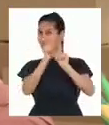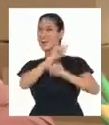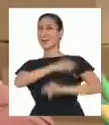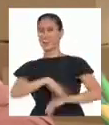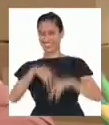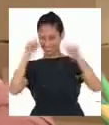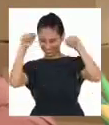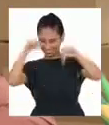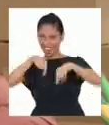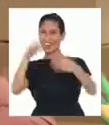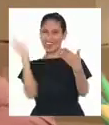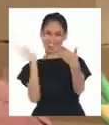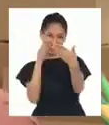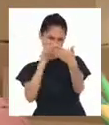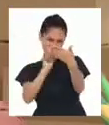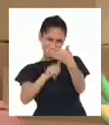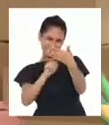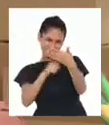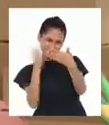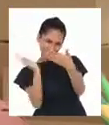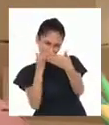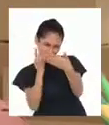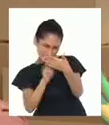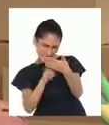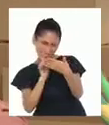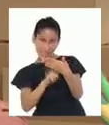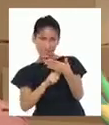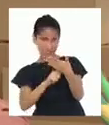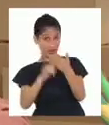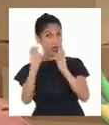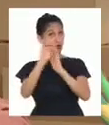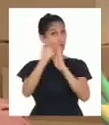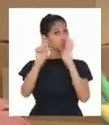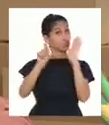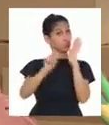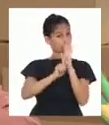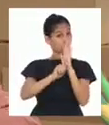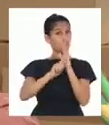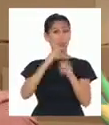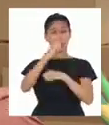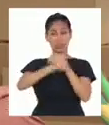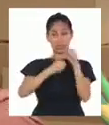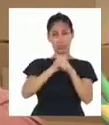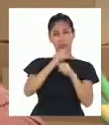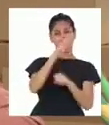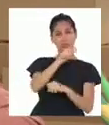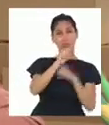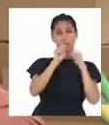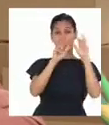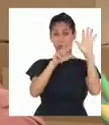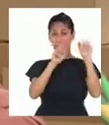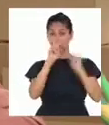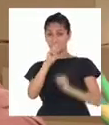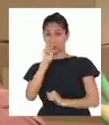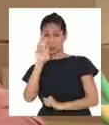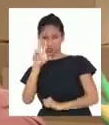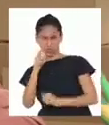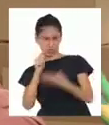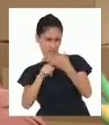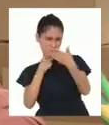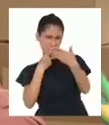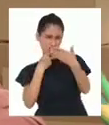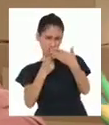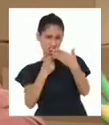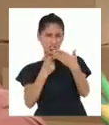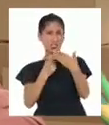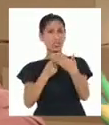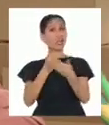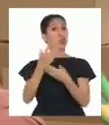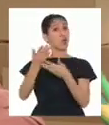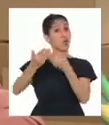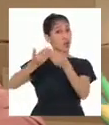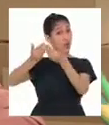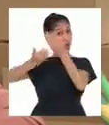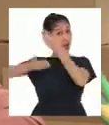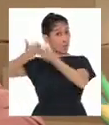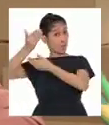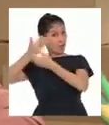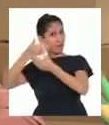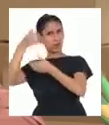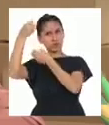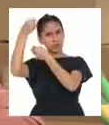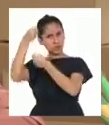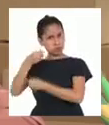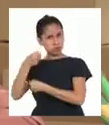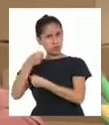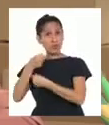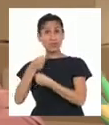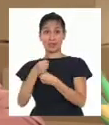Acá he encontrado algo sobre la Constitución de 1823 y dice que gracias a ella se instauran por primera vez